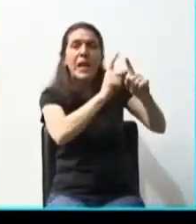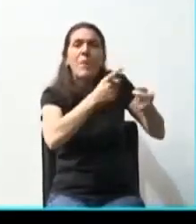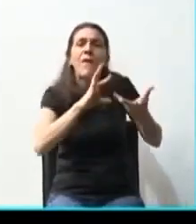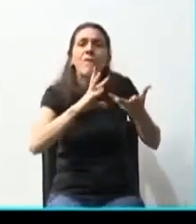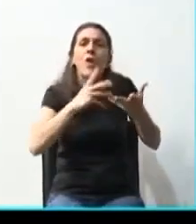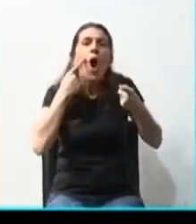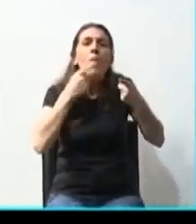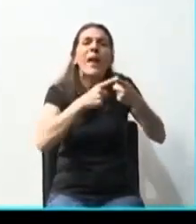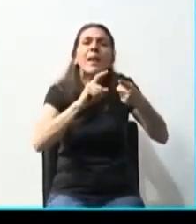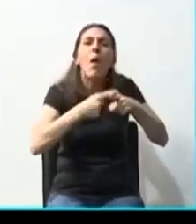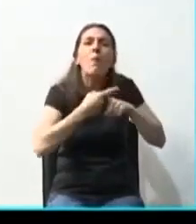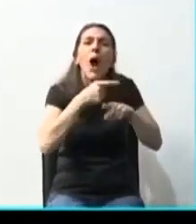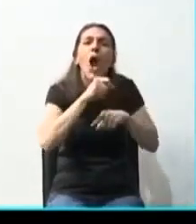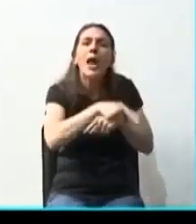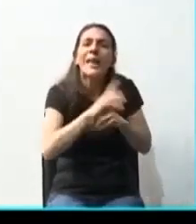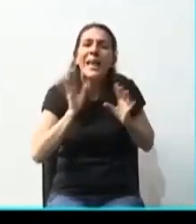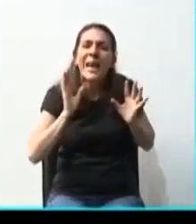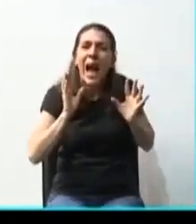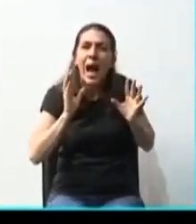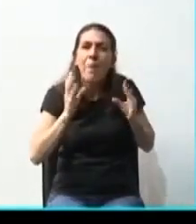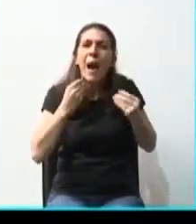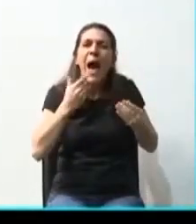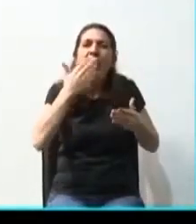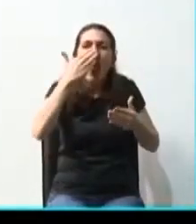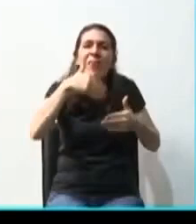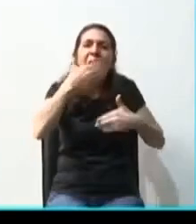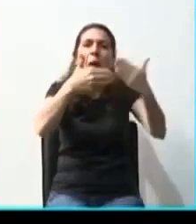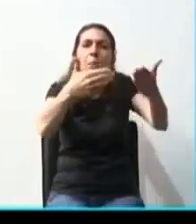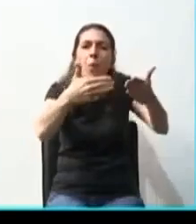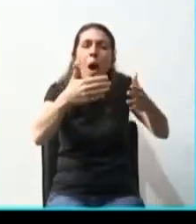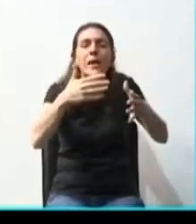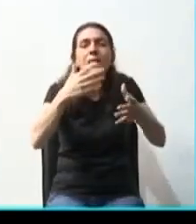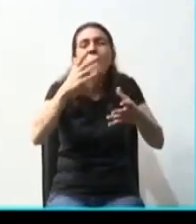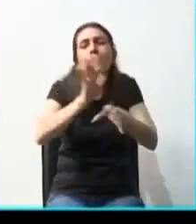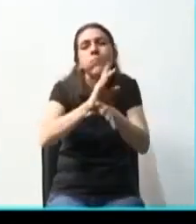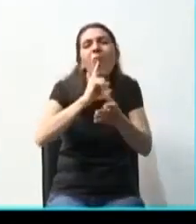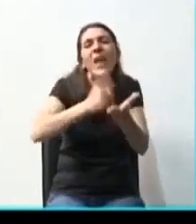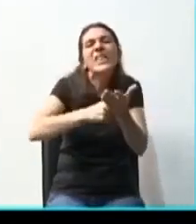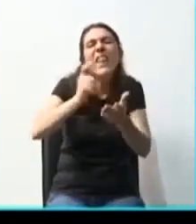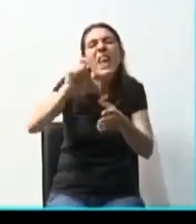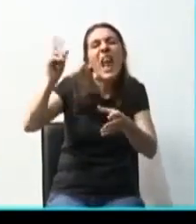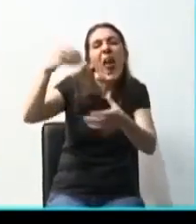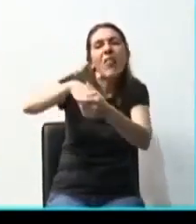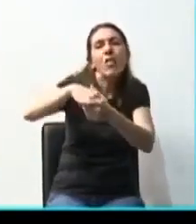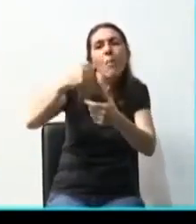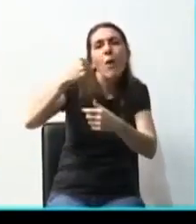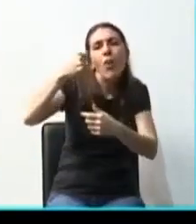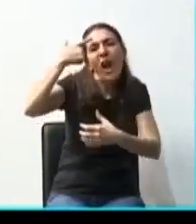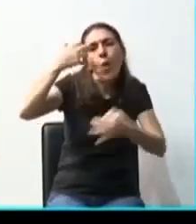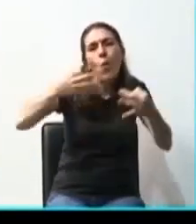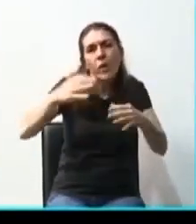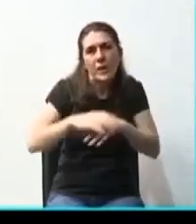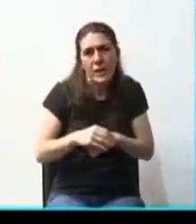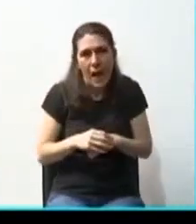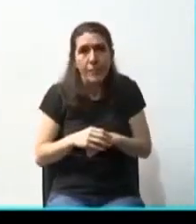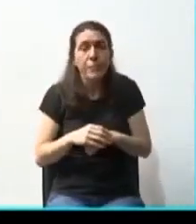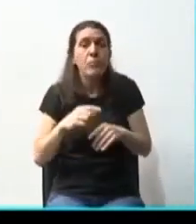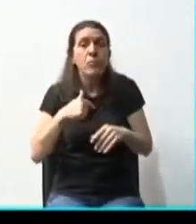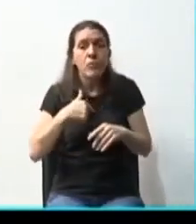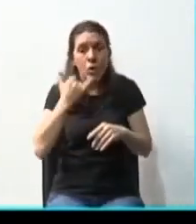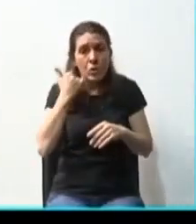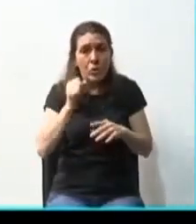prosiguen al momento de imponer determinados nombramientos en el Poder Judicial. Yo quiero llamar la atención sobre algunos